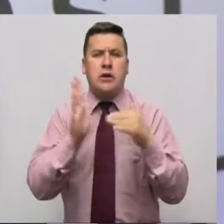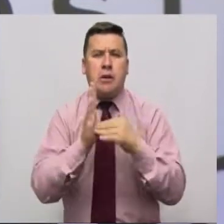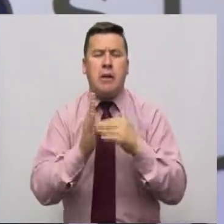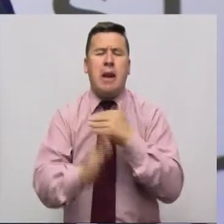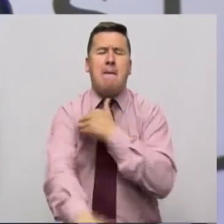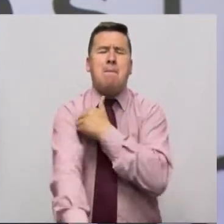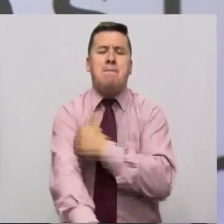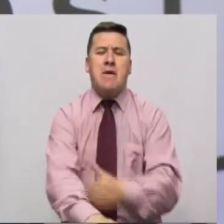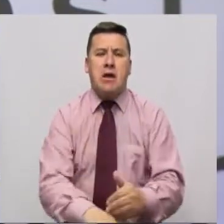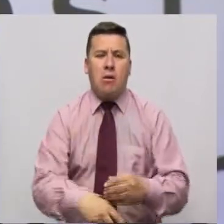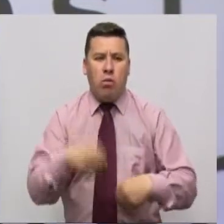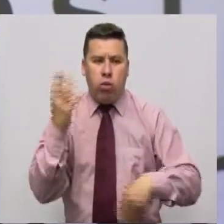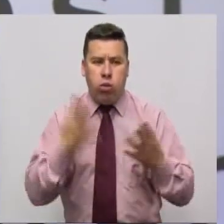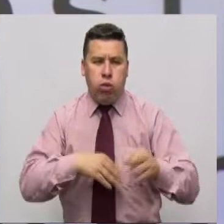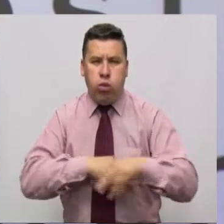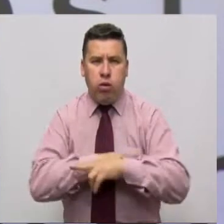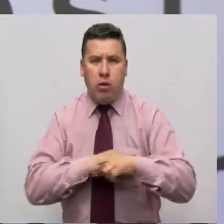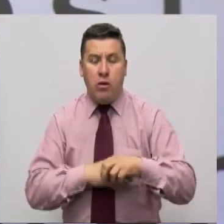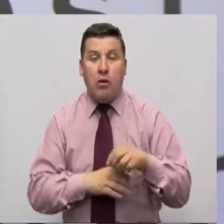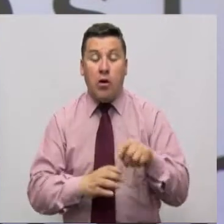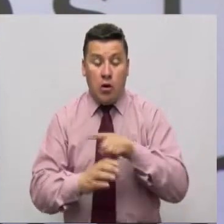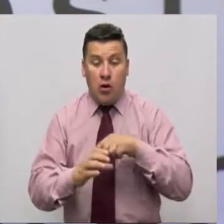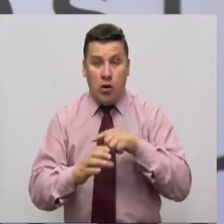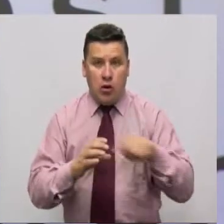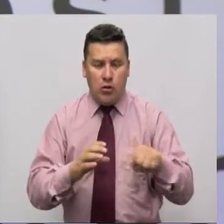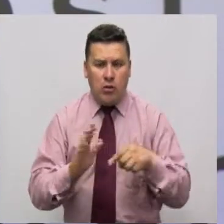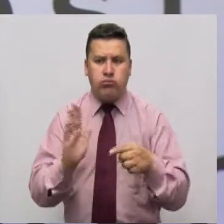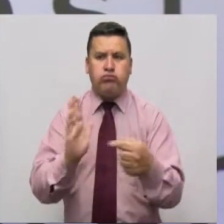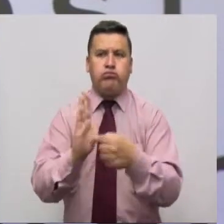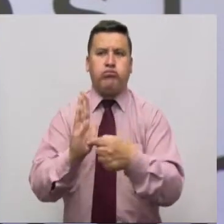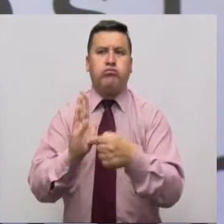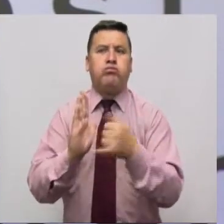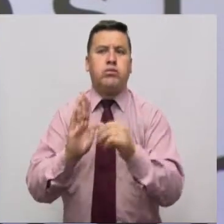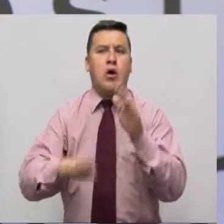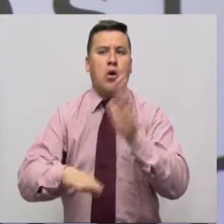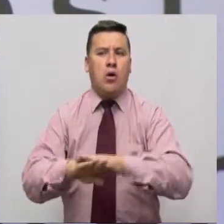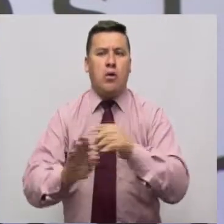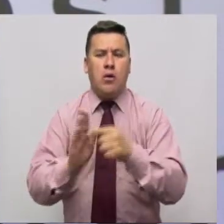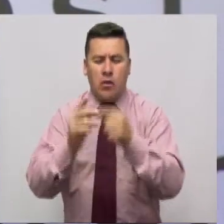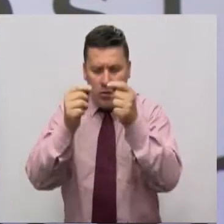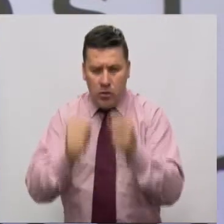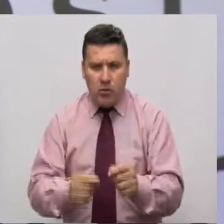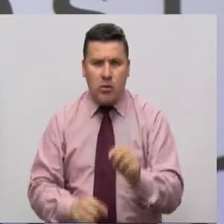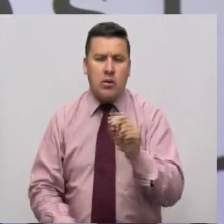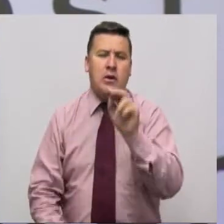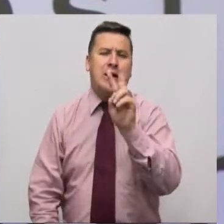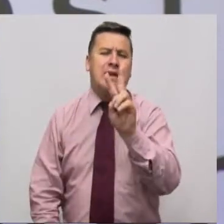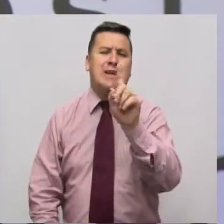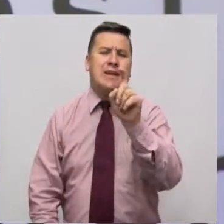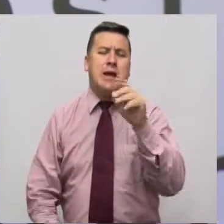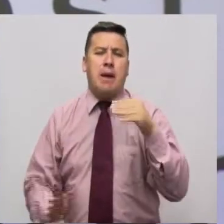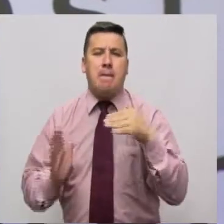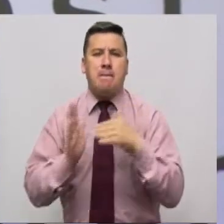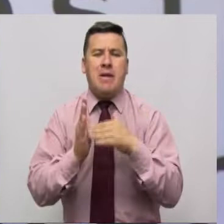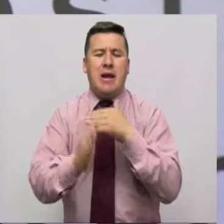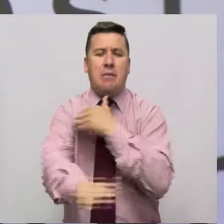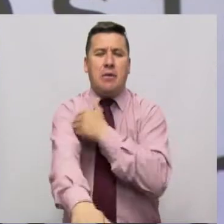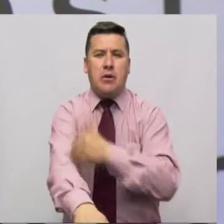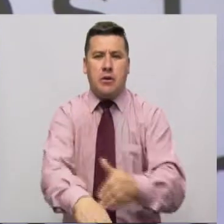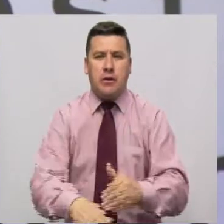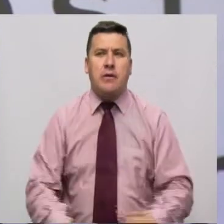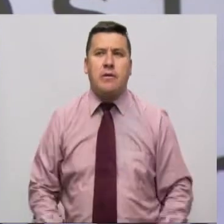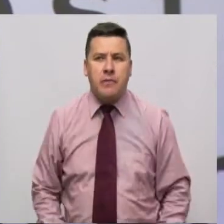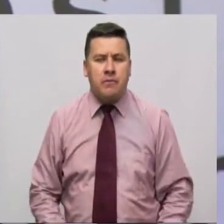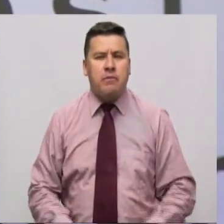mil millones de pesos, de los cuales ya la Contraloría ha imputado por valor de 76 mil millones de